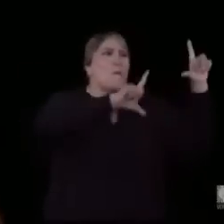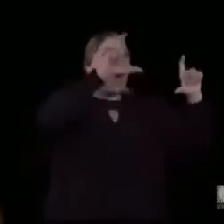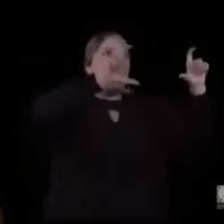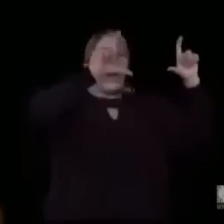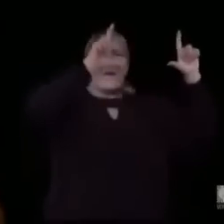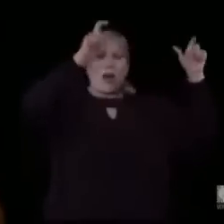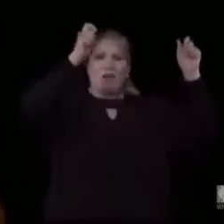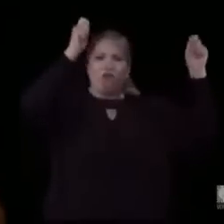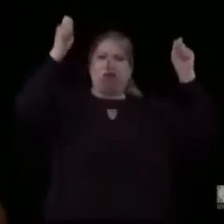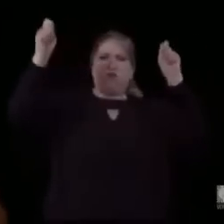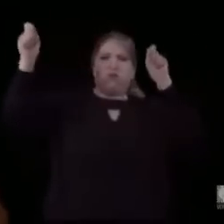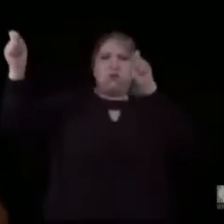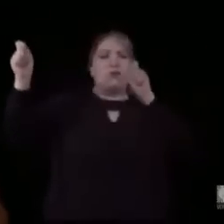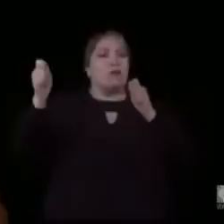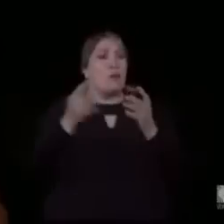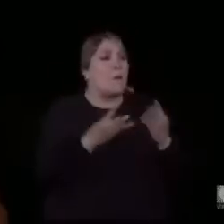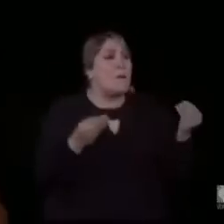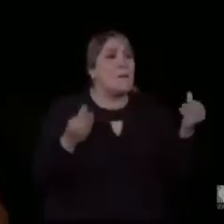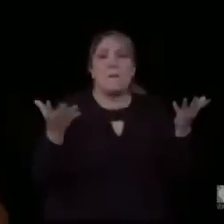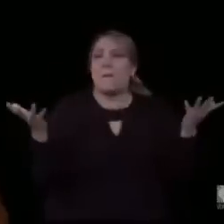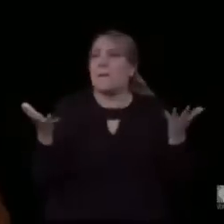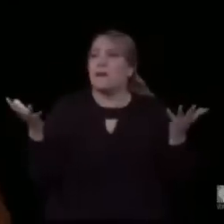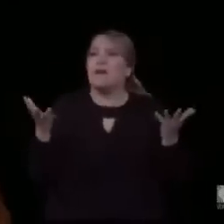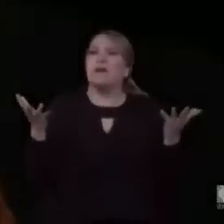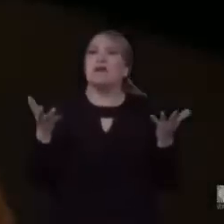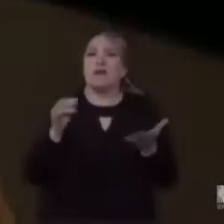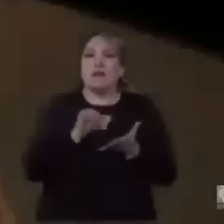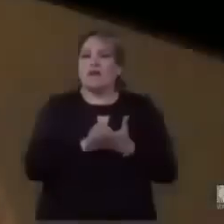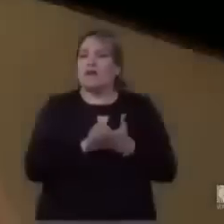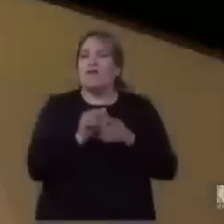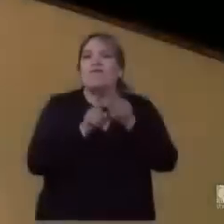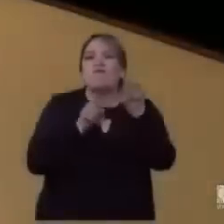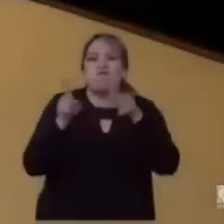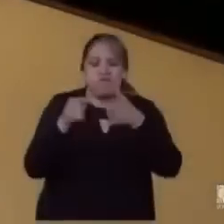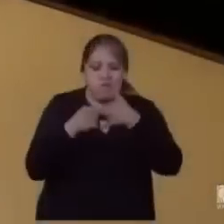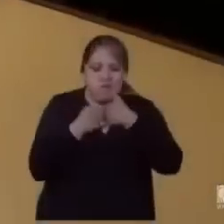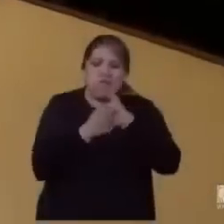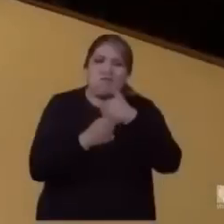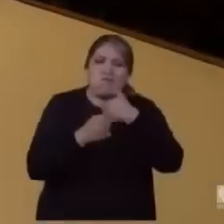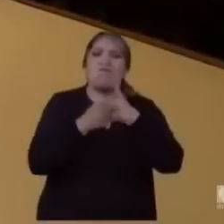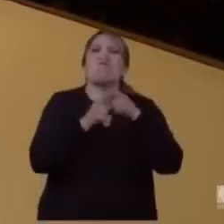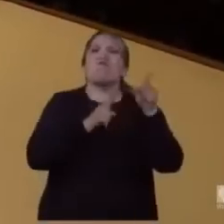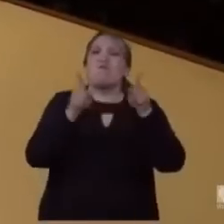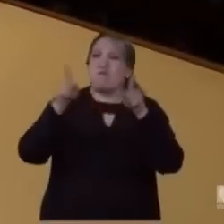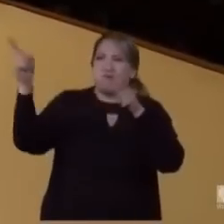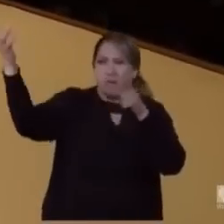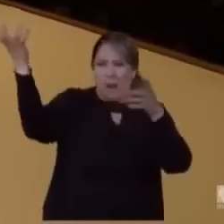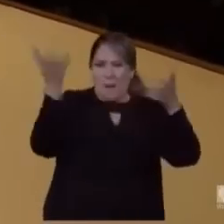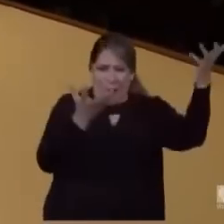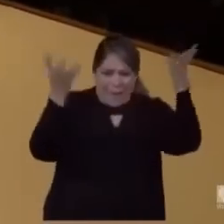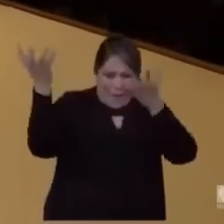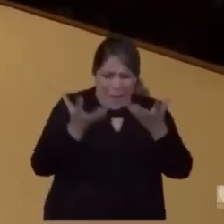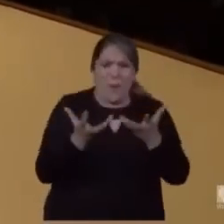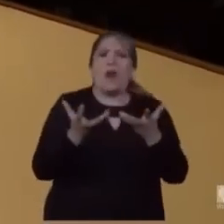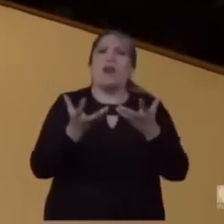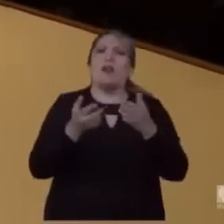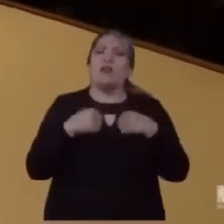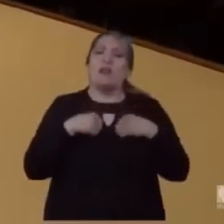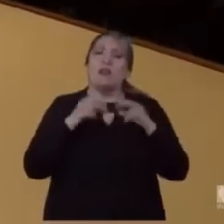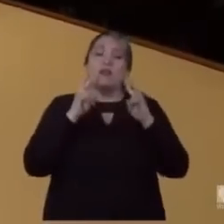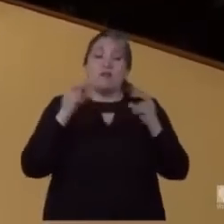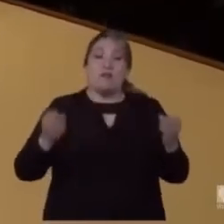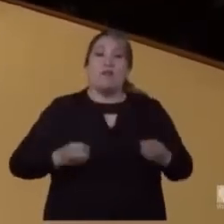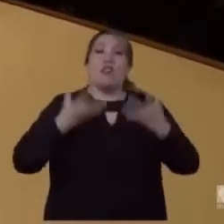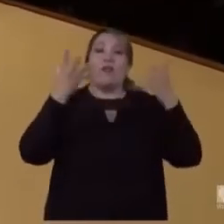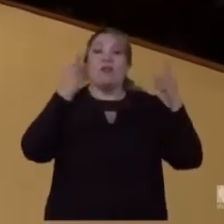fueron arrebatados y nunca volvieron. Venían de todas las regiones con la consigna que siempre repiten: vivos se